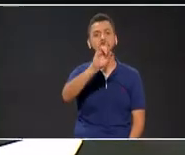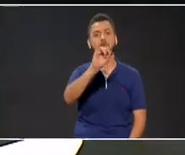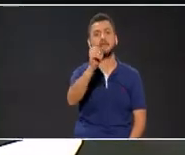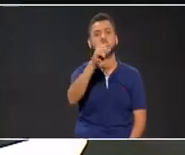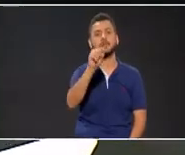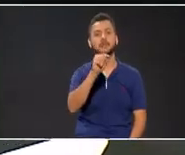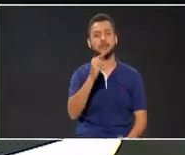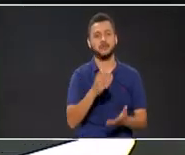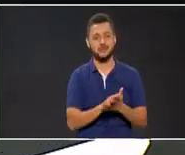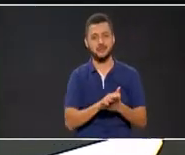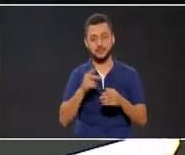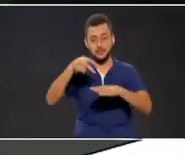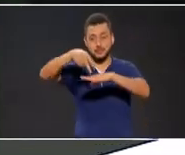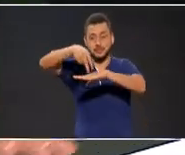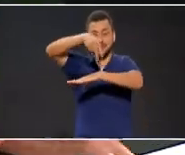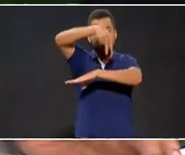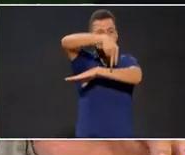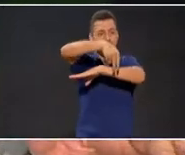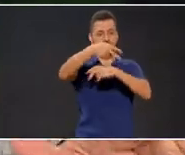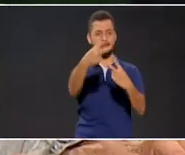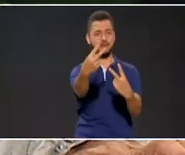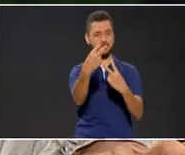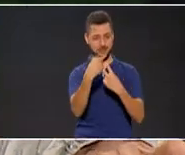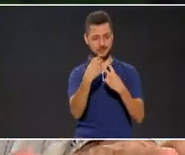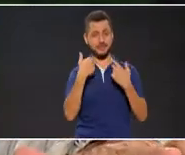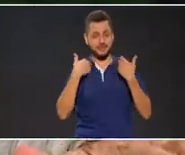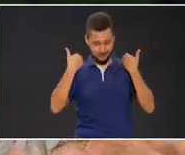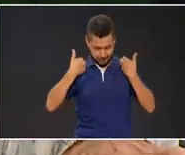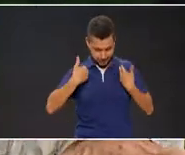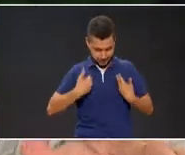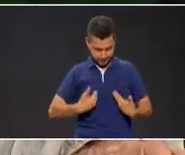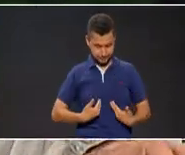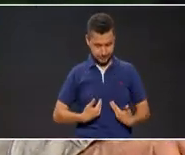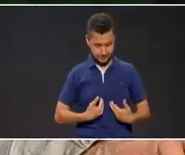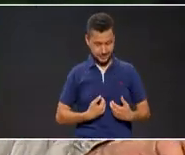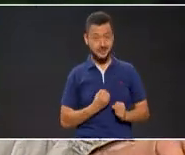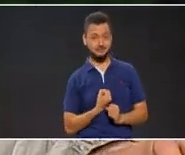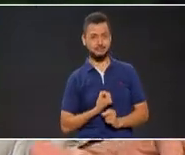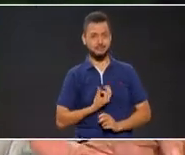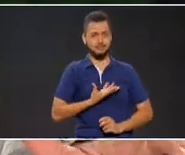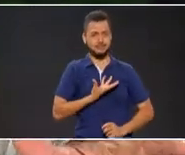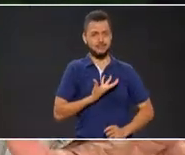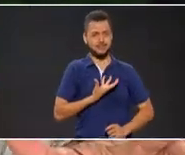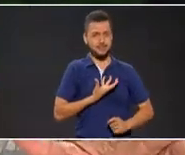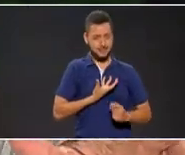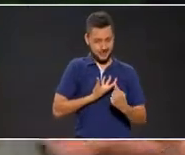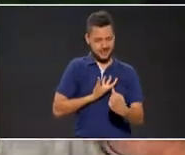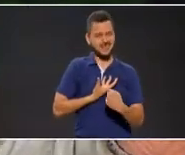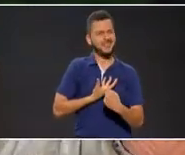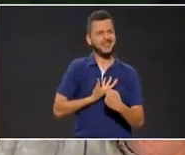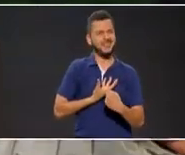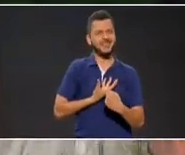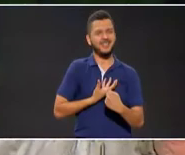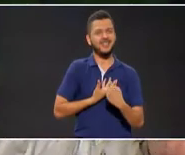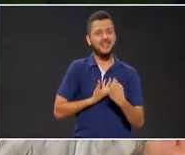para que vean bien la gran cooperativa la gran cooperativa es esta que le va a dar empleo a